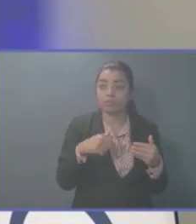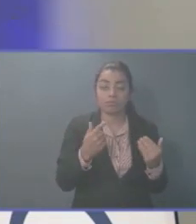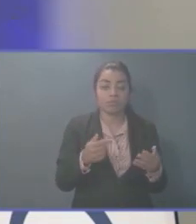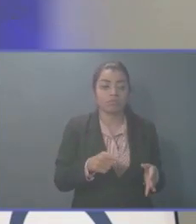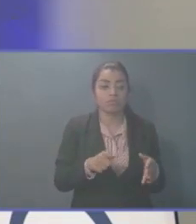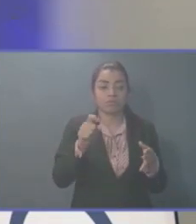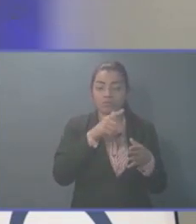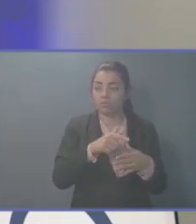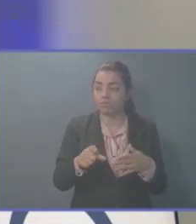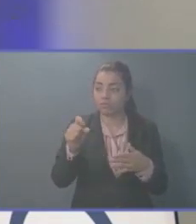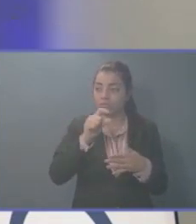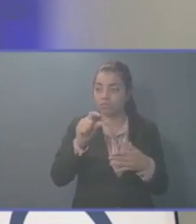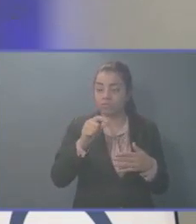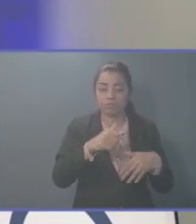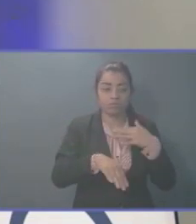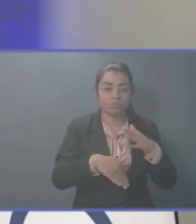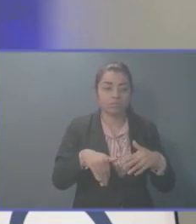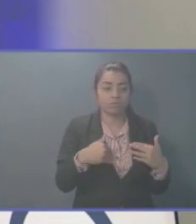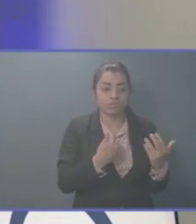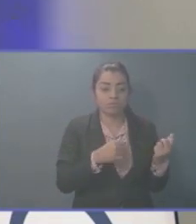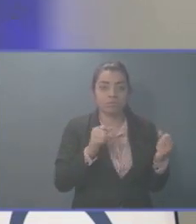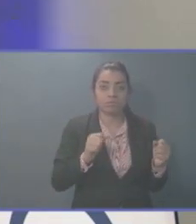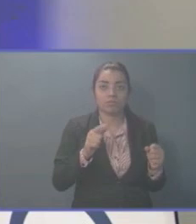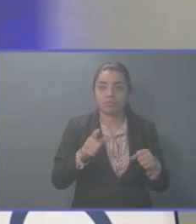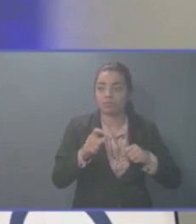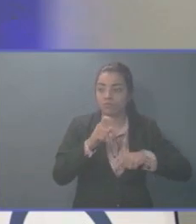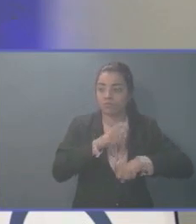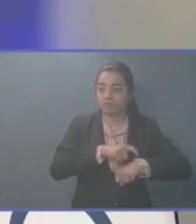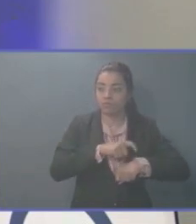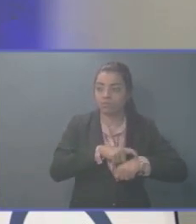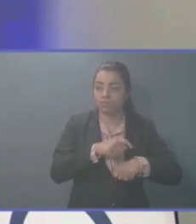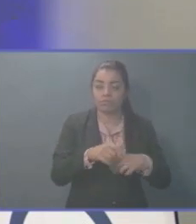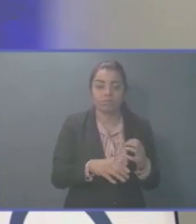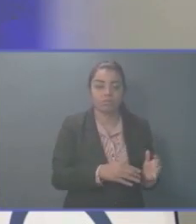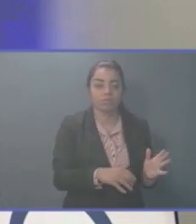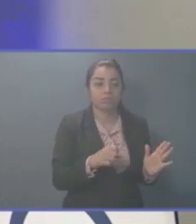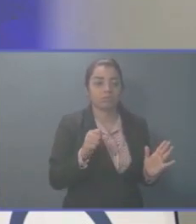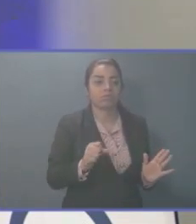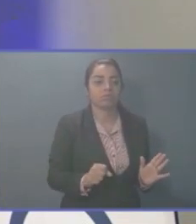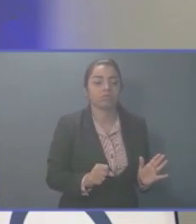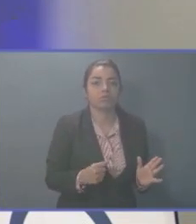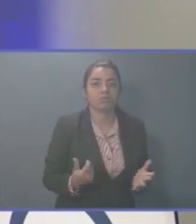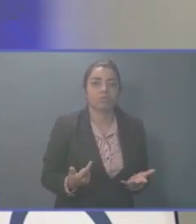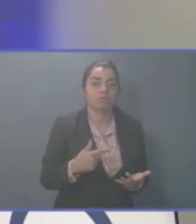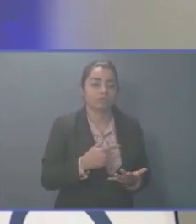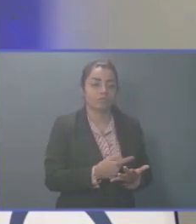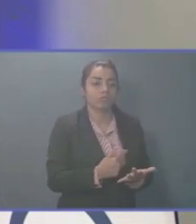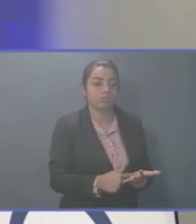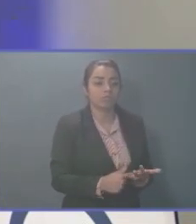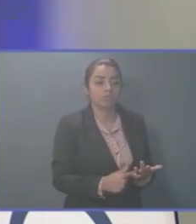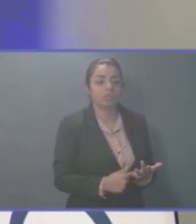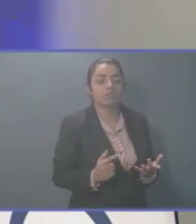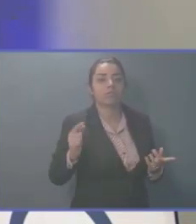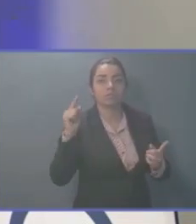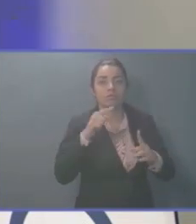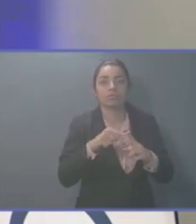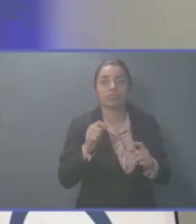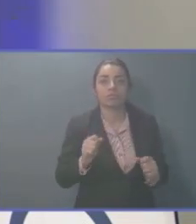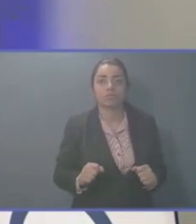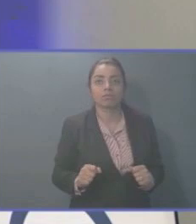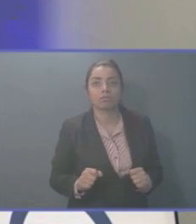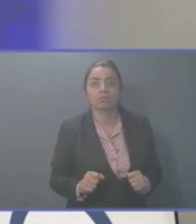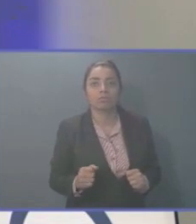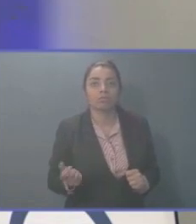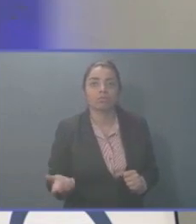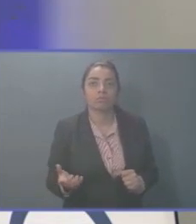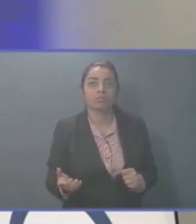instituciones. Quiero iniciar quizás en este punto diciendo que como grupo parlamentario, incluso como partido en